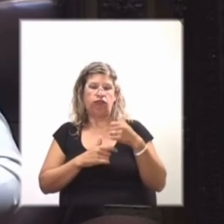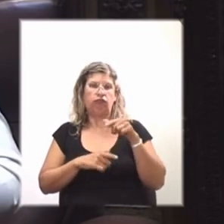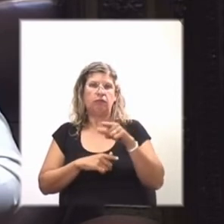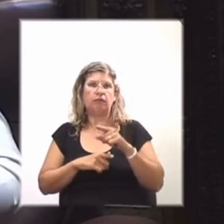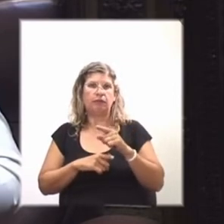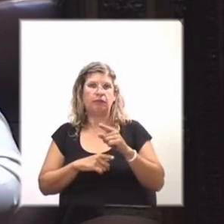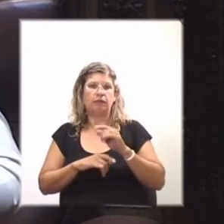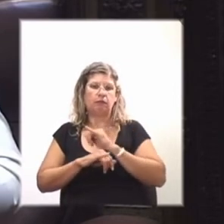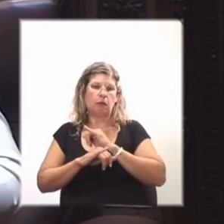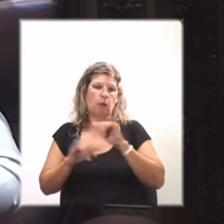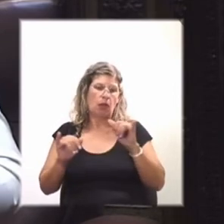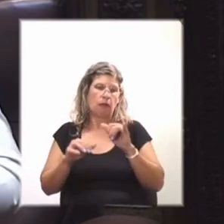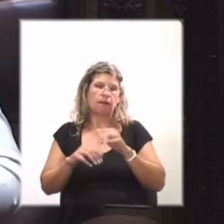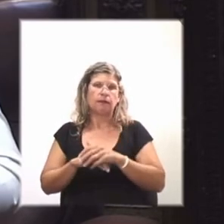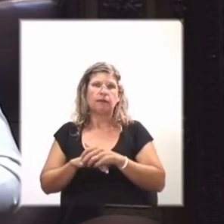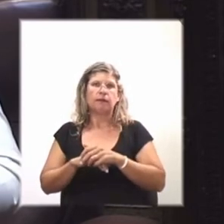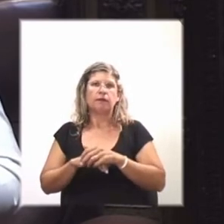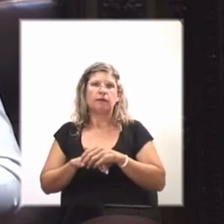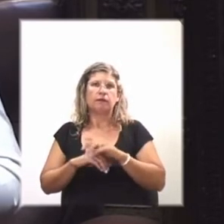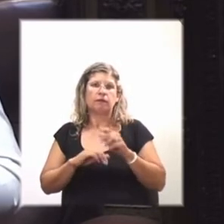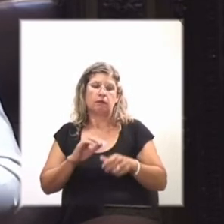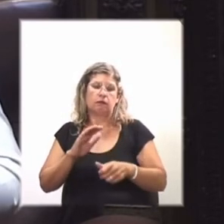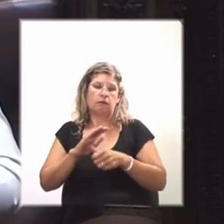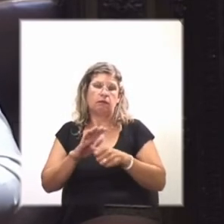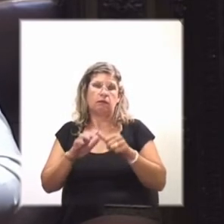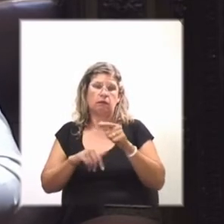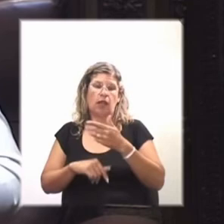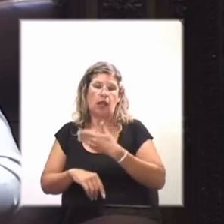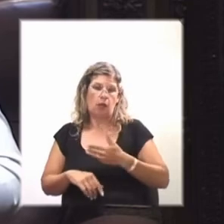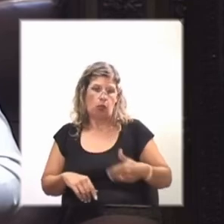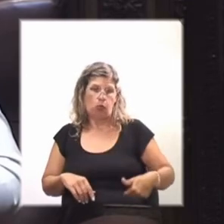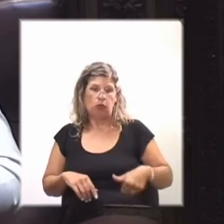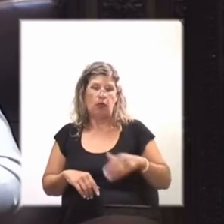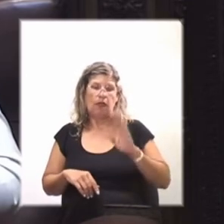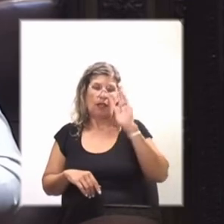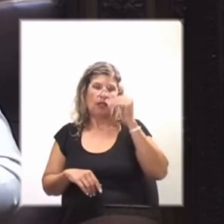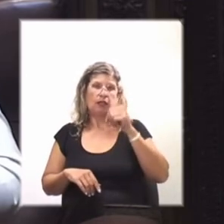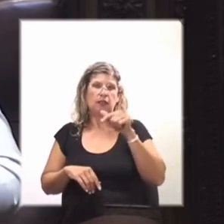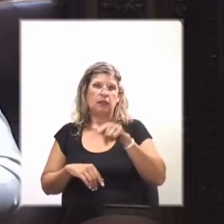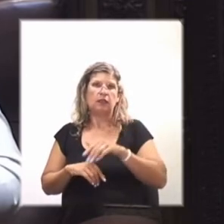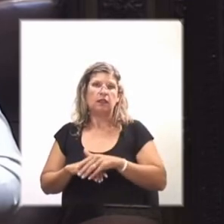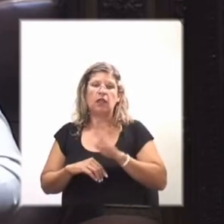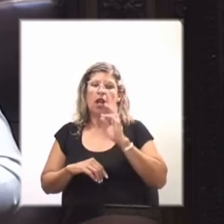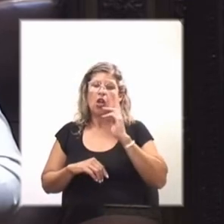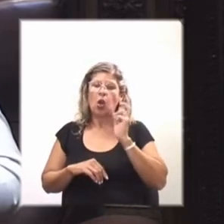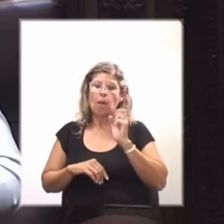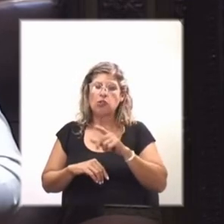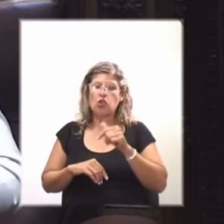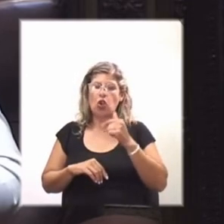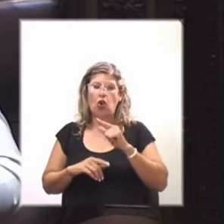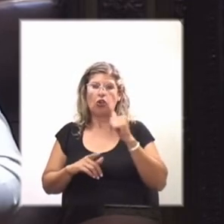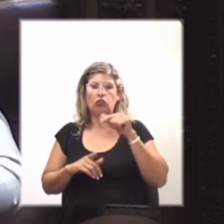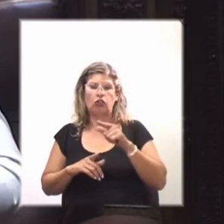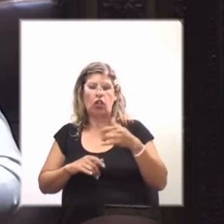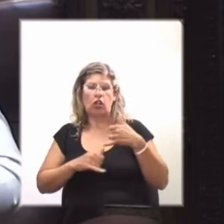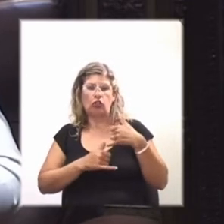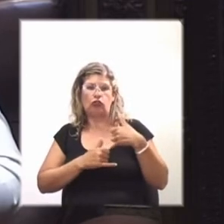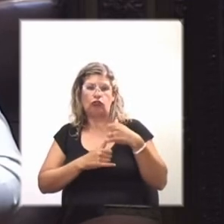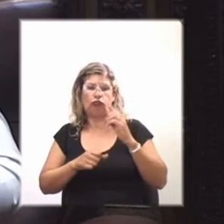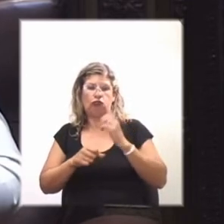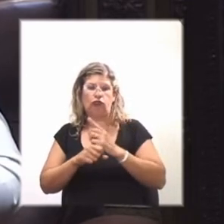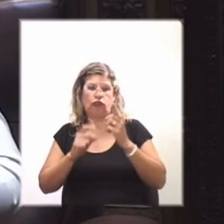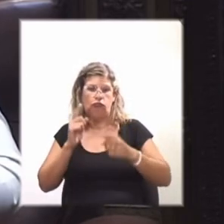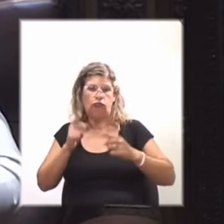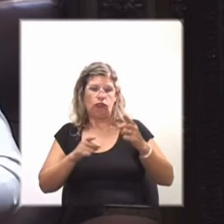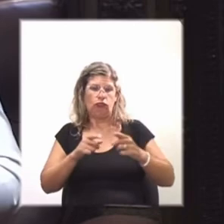con toda precisión al mando superior, o sea, al presidente de la República, la opinión de los mandos castrenses y su visión